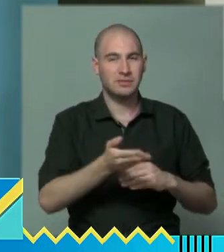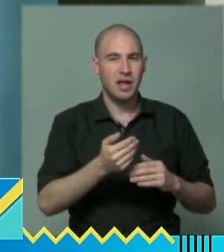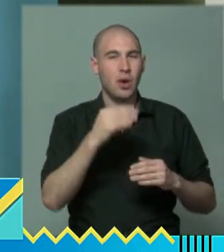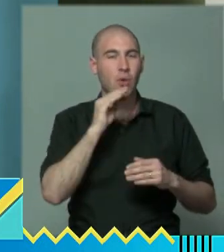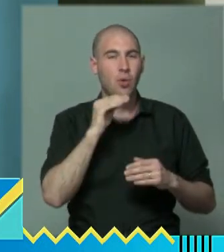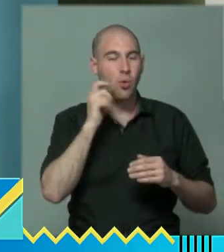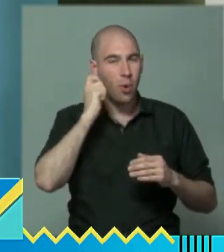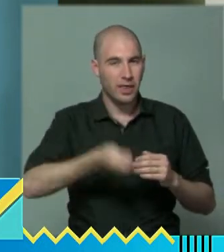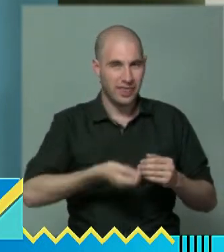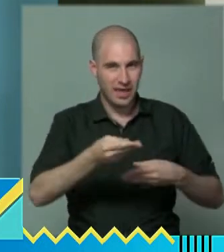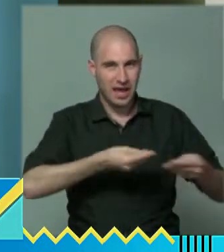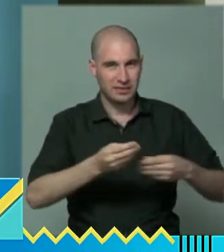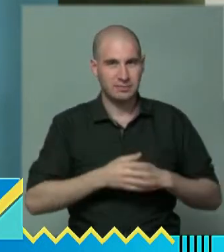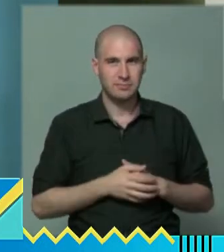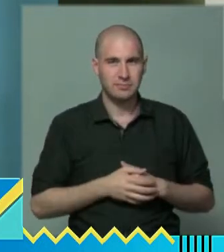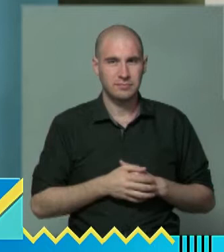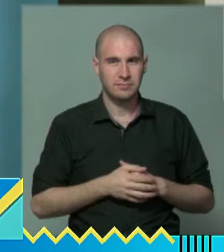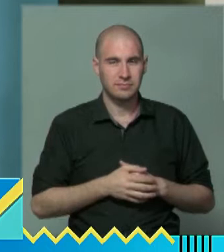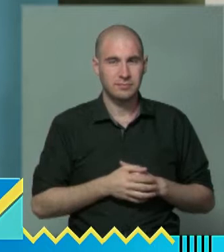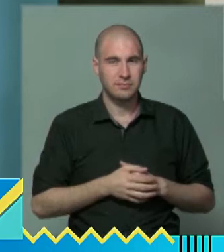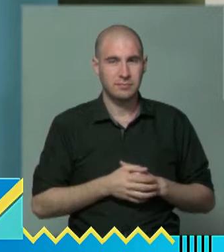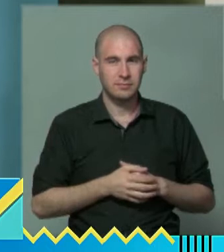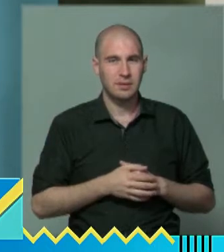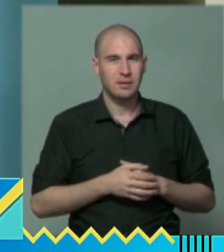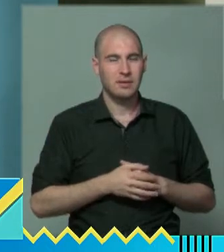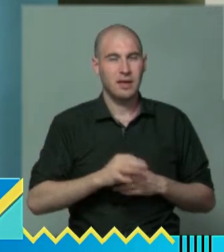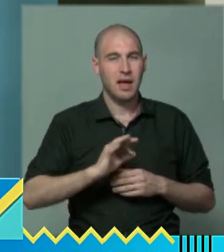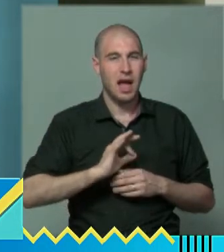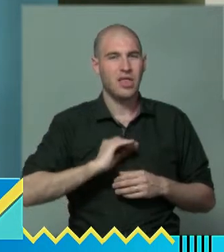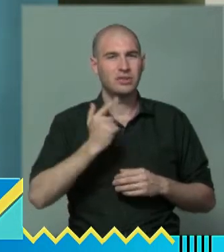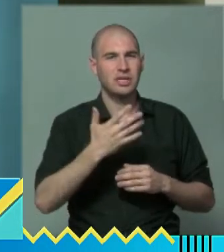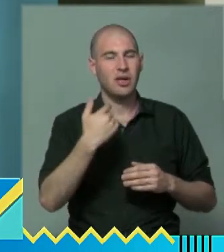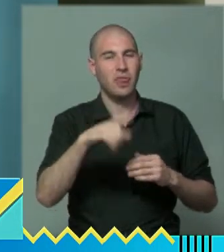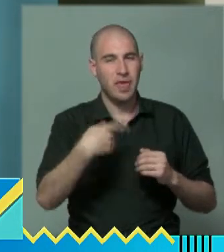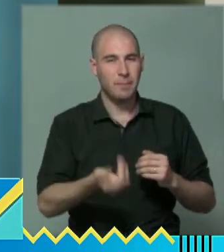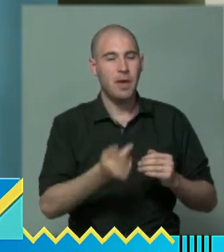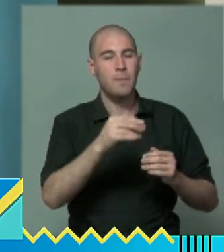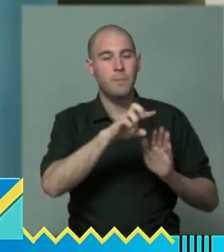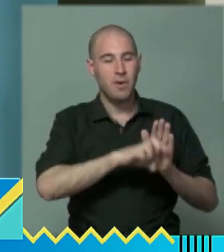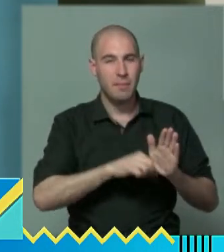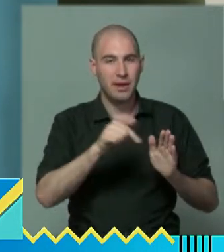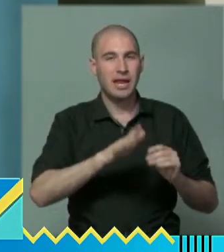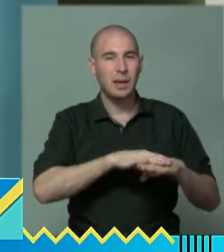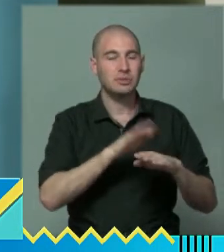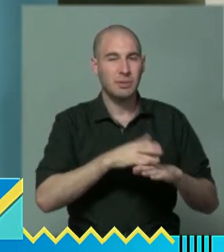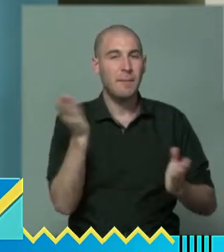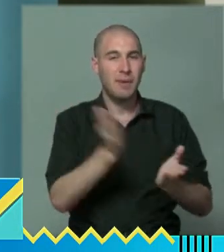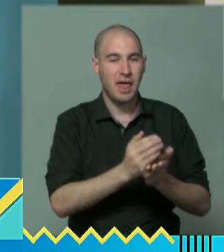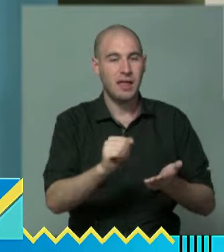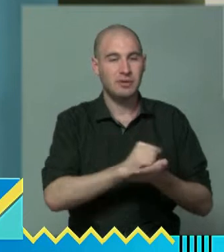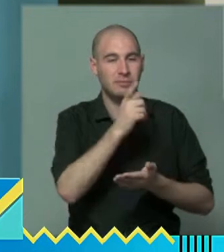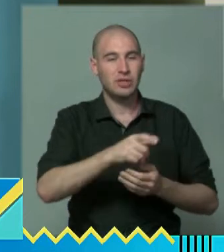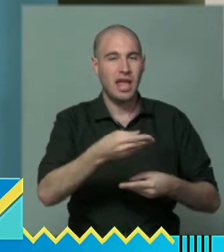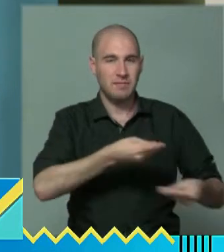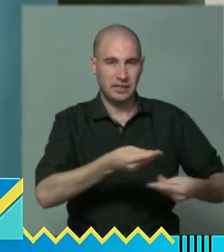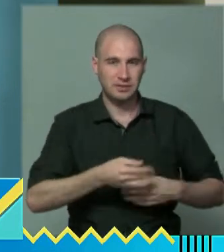jurídicas y fue en el año 2015, es decir, 5 años después, cuando se establecen los programas de compliance para eludir la responsabilidad penal de las personas